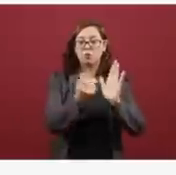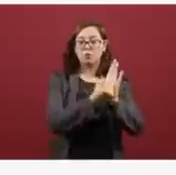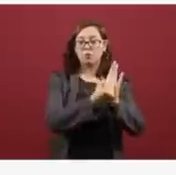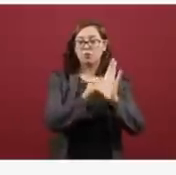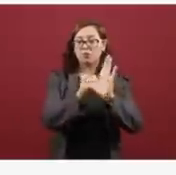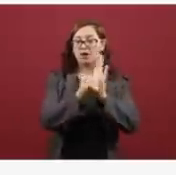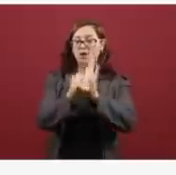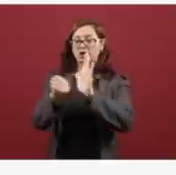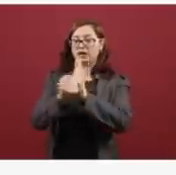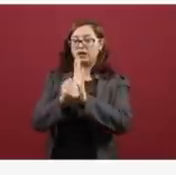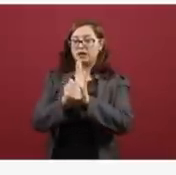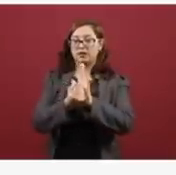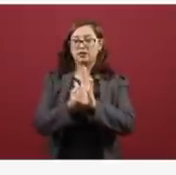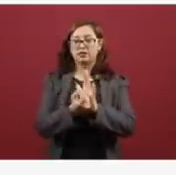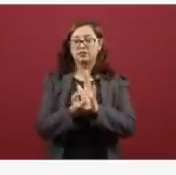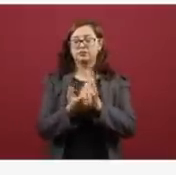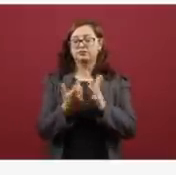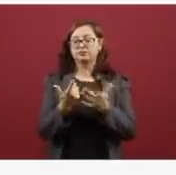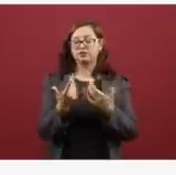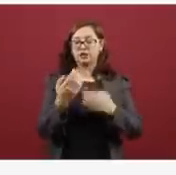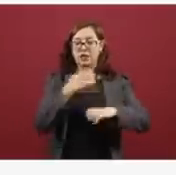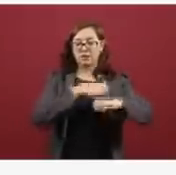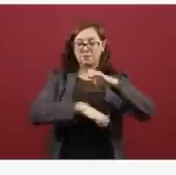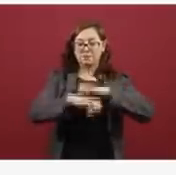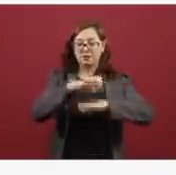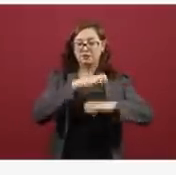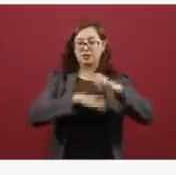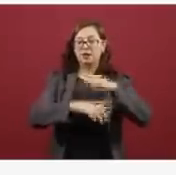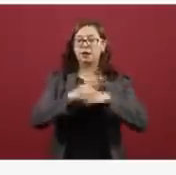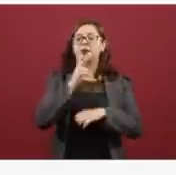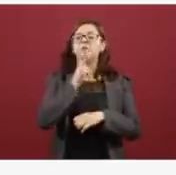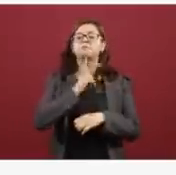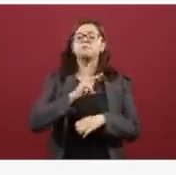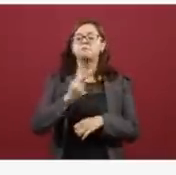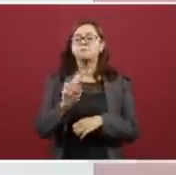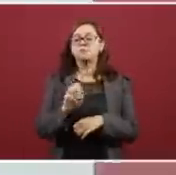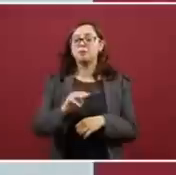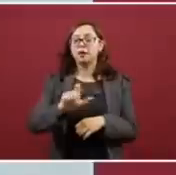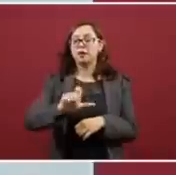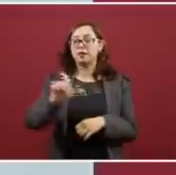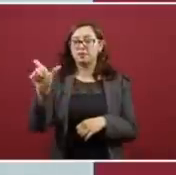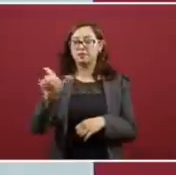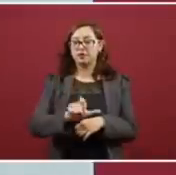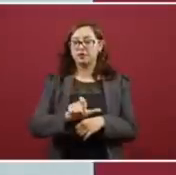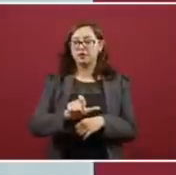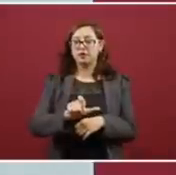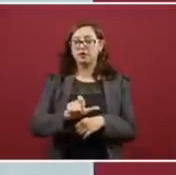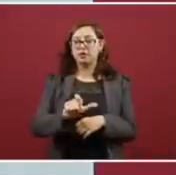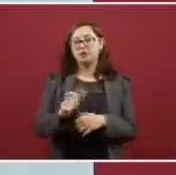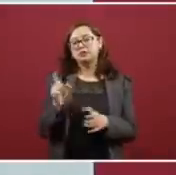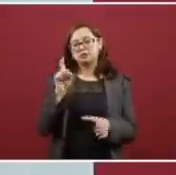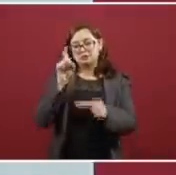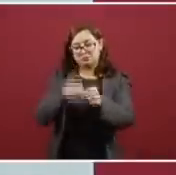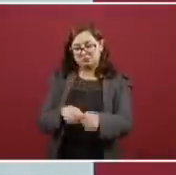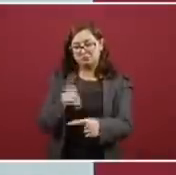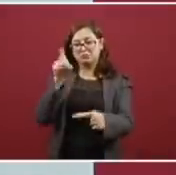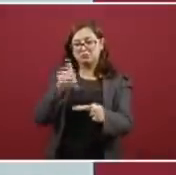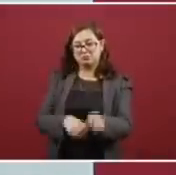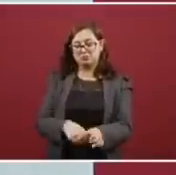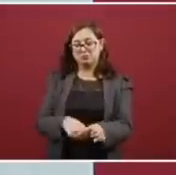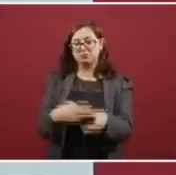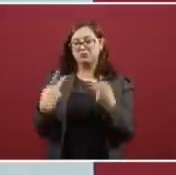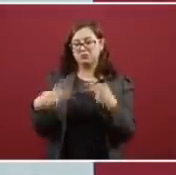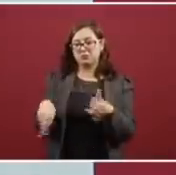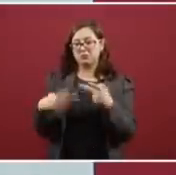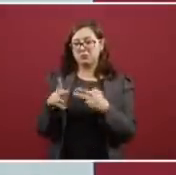aquí podemos ver los que son franquiciatarios de pemex no son gasolinas determin son franquiciatarios de